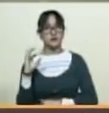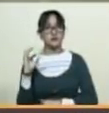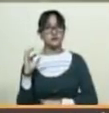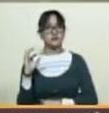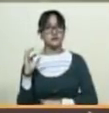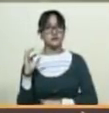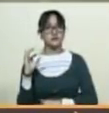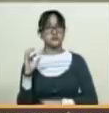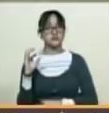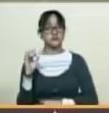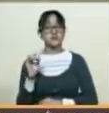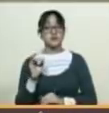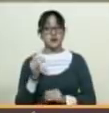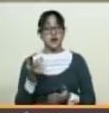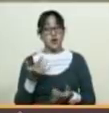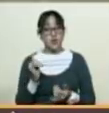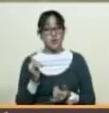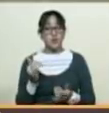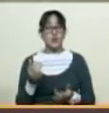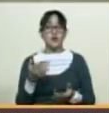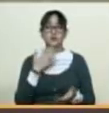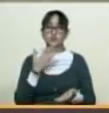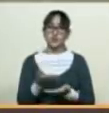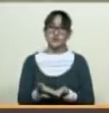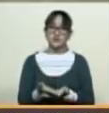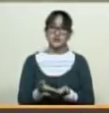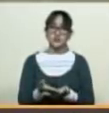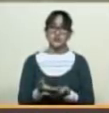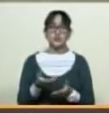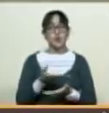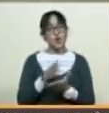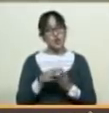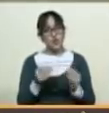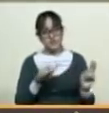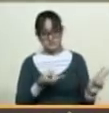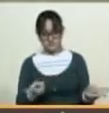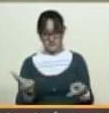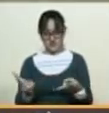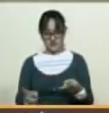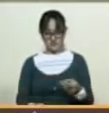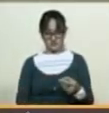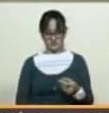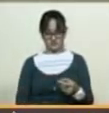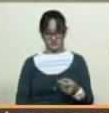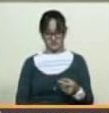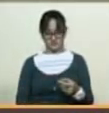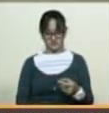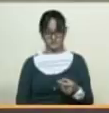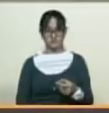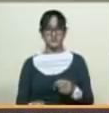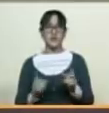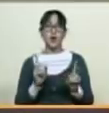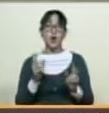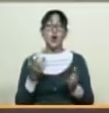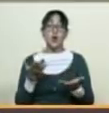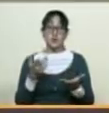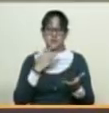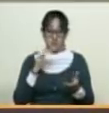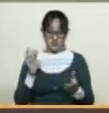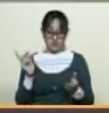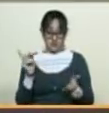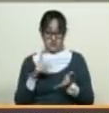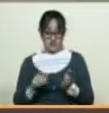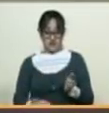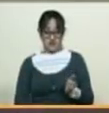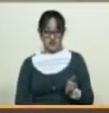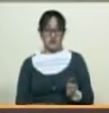allí una solicitud y nosotros invitamos, no descartamos. Eso, si van a venir o